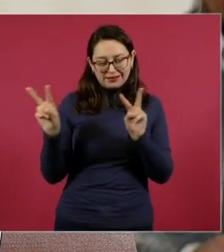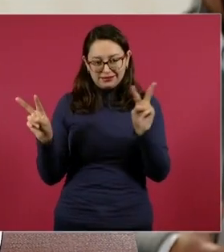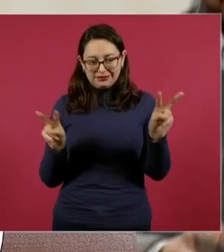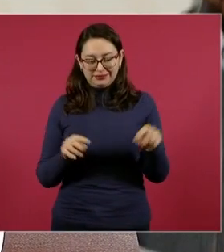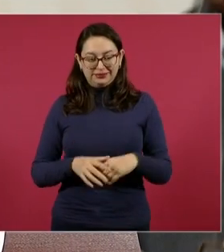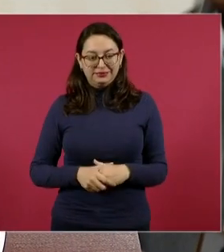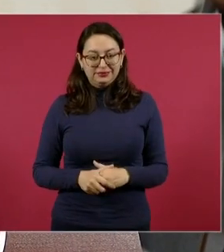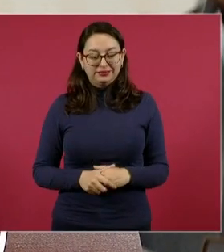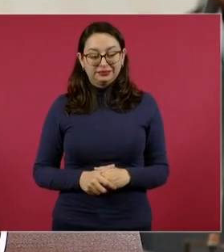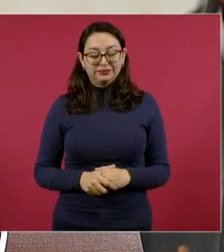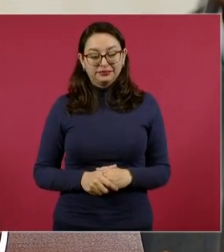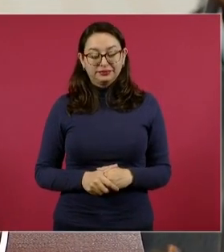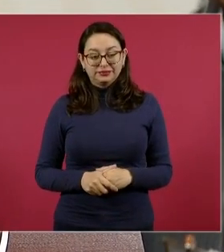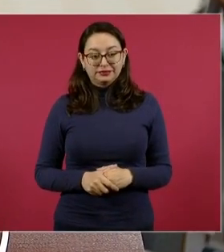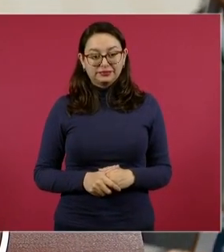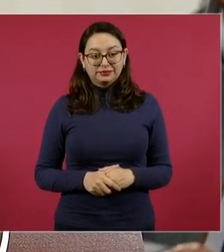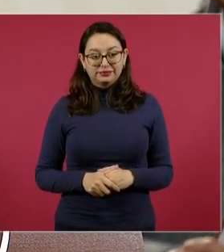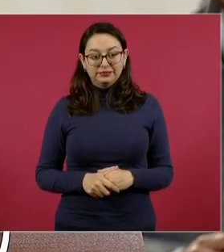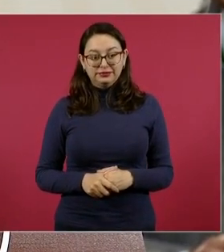¿cómo se llama?